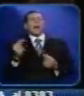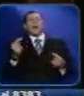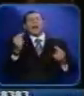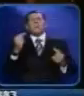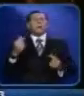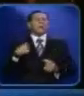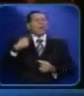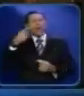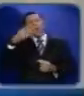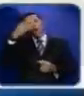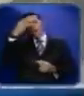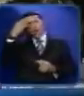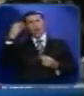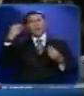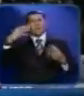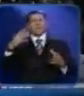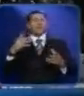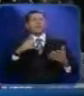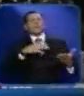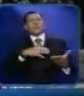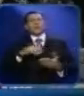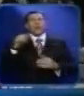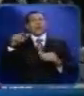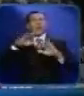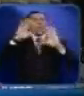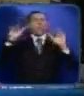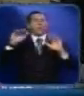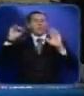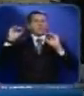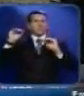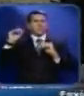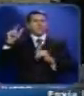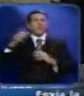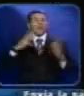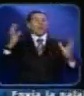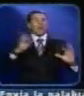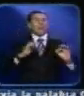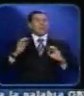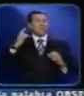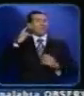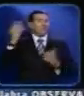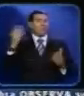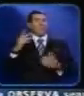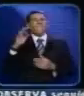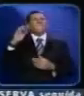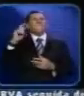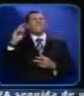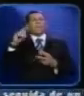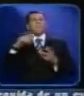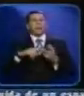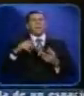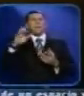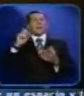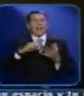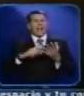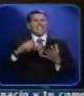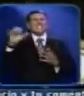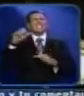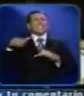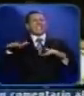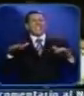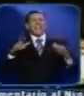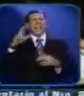te olvidaré. Hoy se despide una gran artista que deja un gran legado entre artistas como Fito Páez, Pedro Aznar, Shakira,